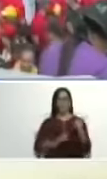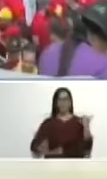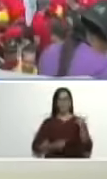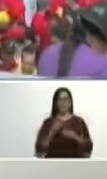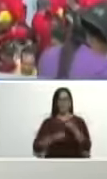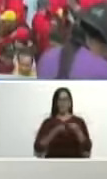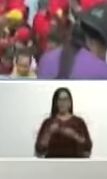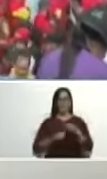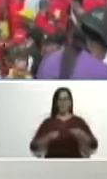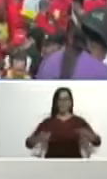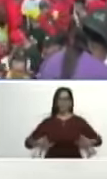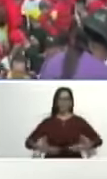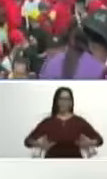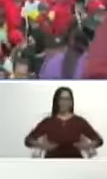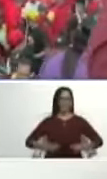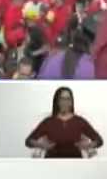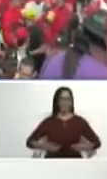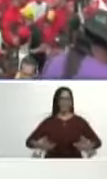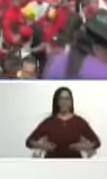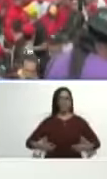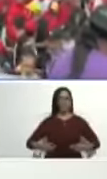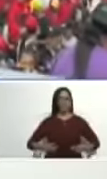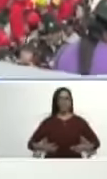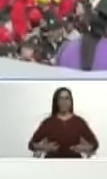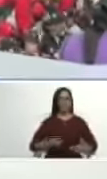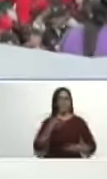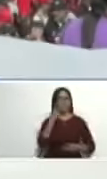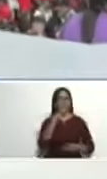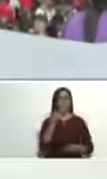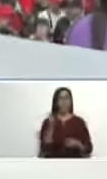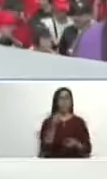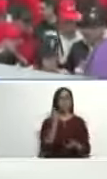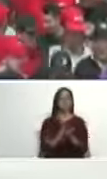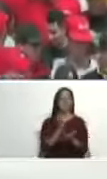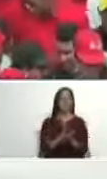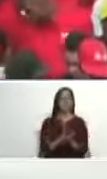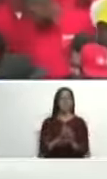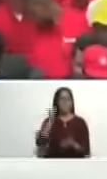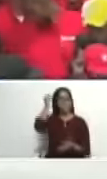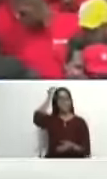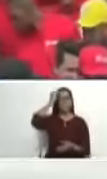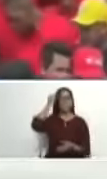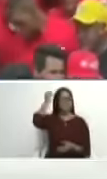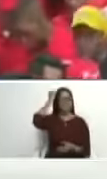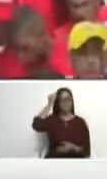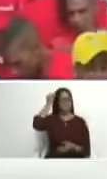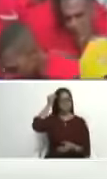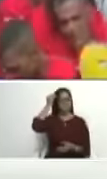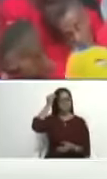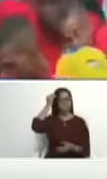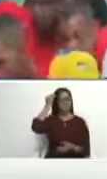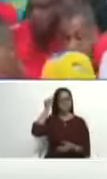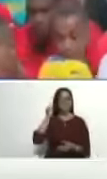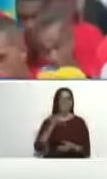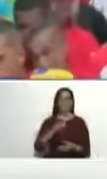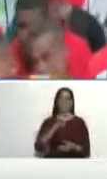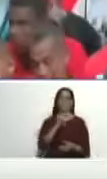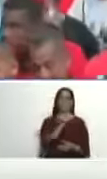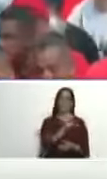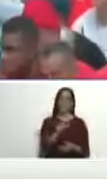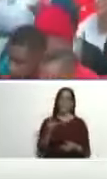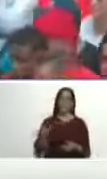de tripas corazones, vemos cómo siempre pensando en sus, en los suyos, en